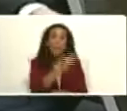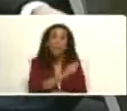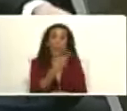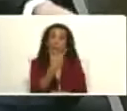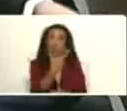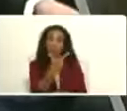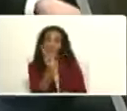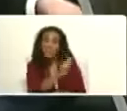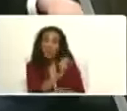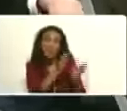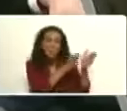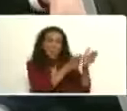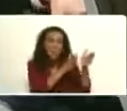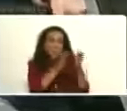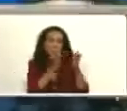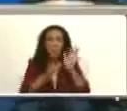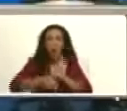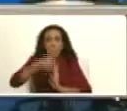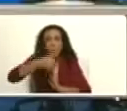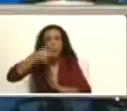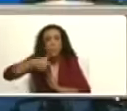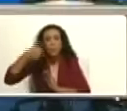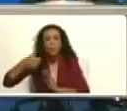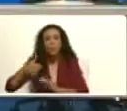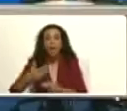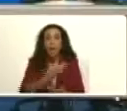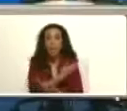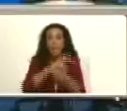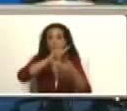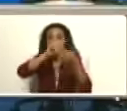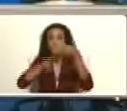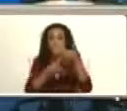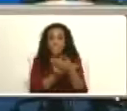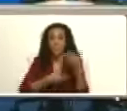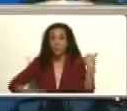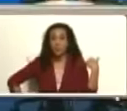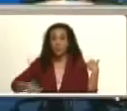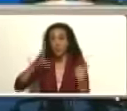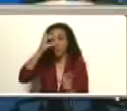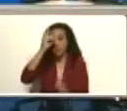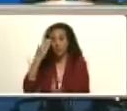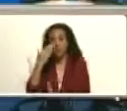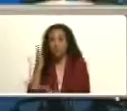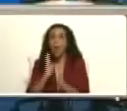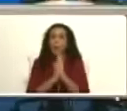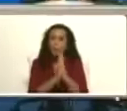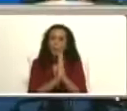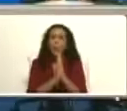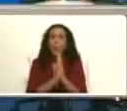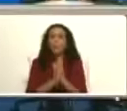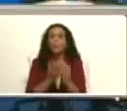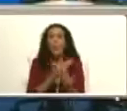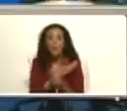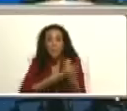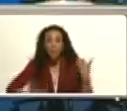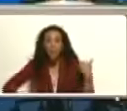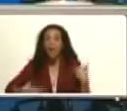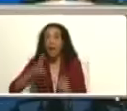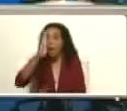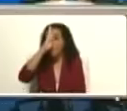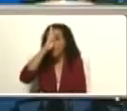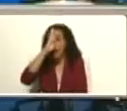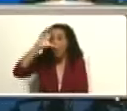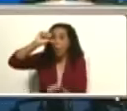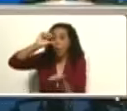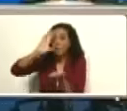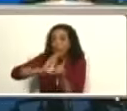la vicepresidenta ejecutiva, Delcy Rodríguez, le he pedido al Banco Central de Venezuela, le he pedido al equipo